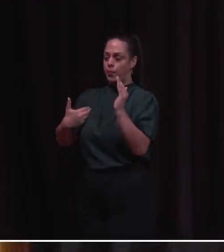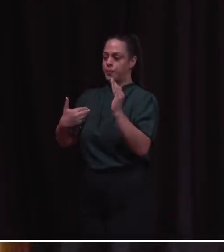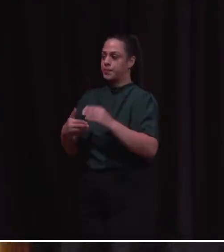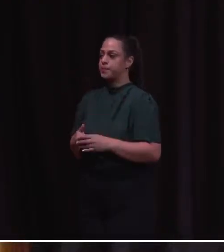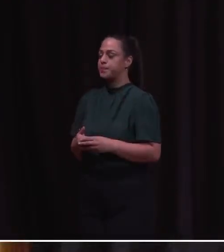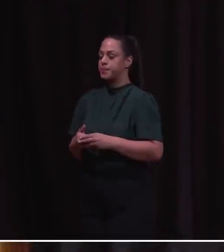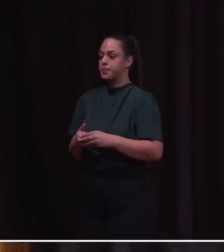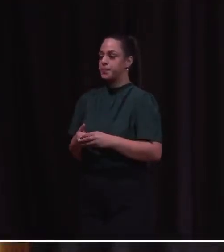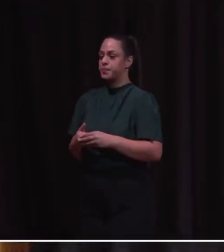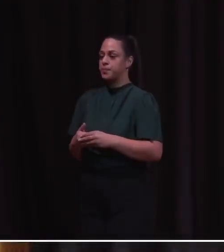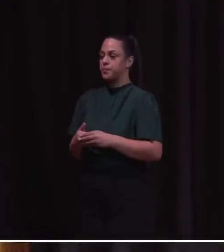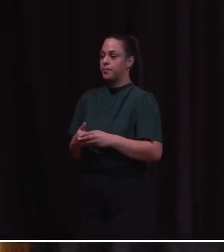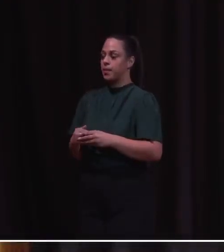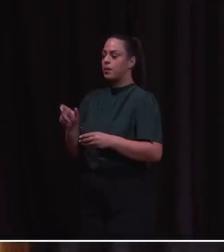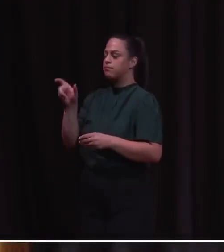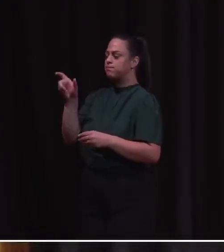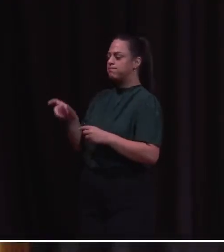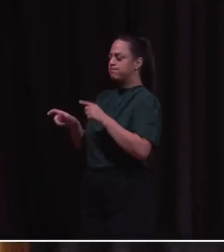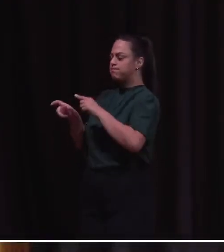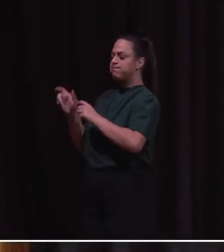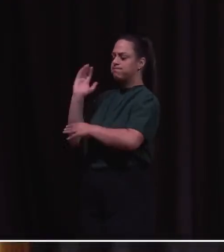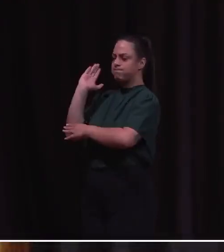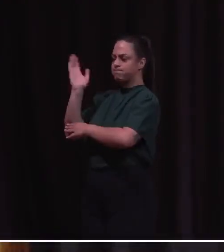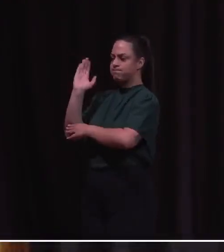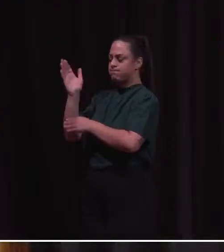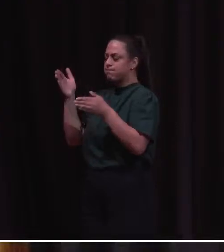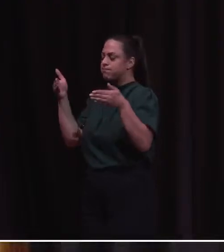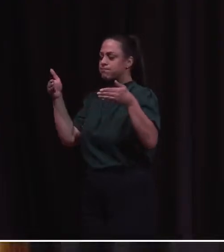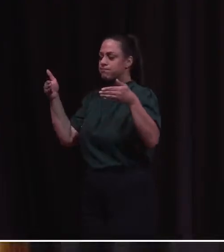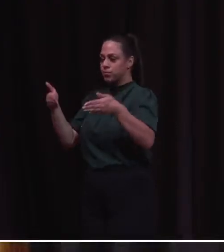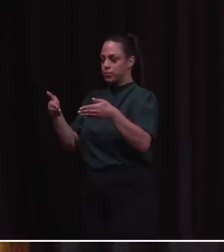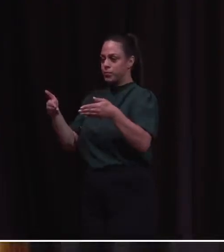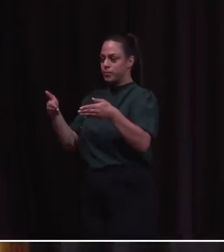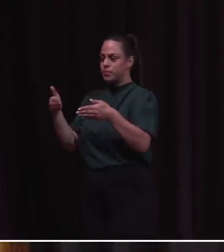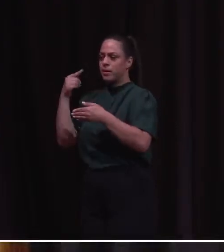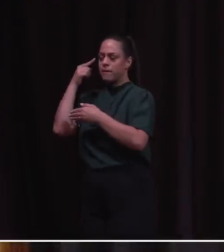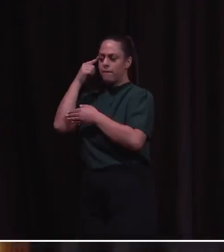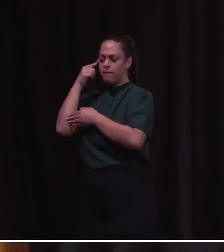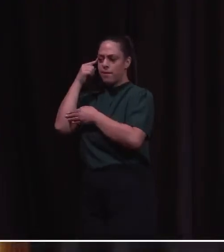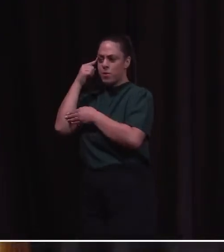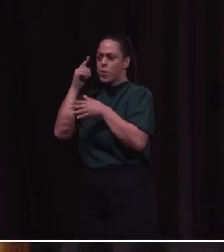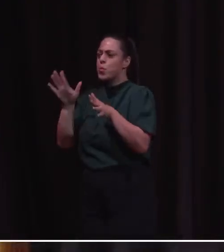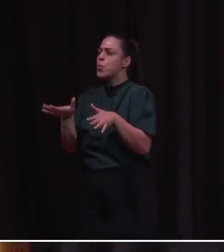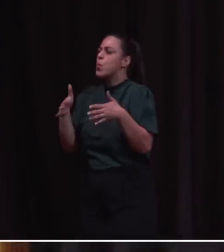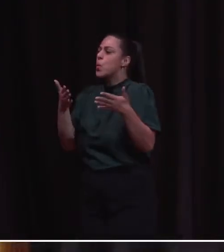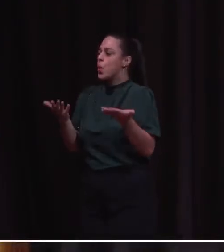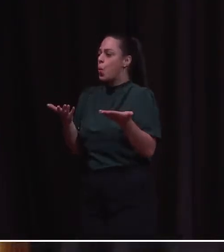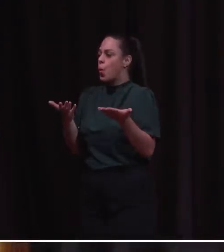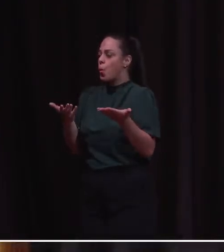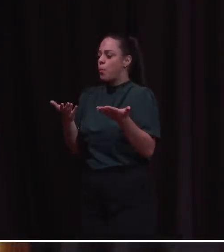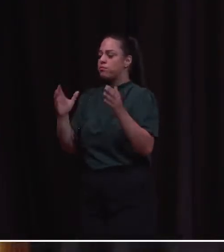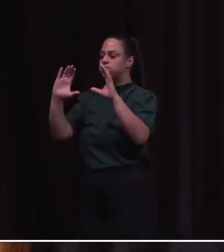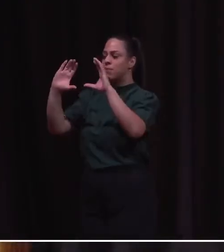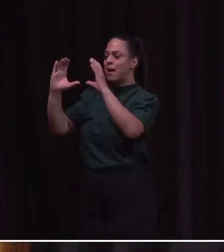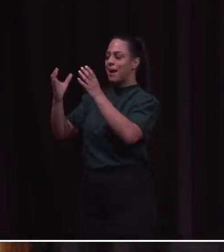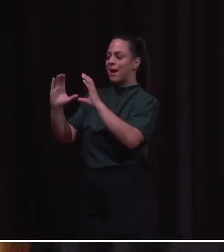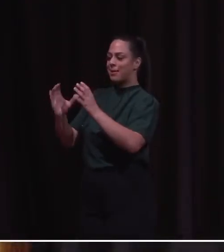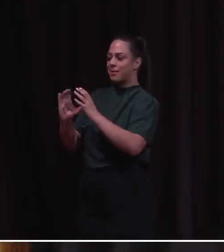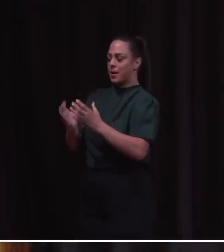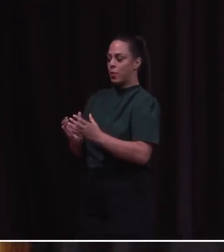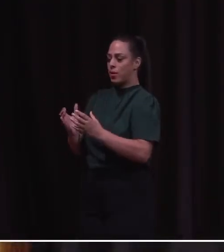Su enfoque nos invita a reflexionar sobre cómo las categorías de género influyen en